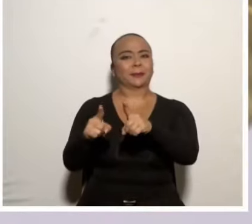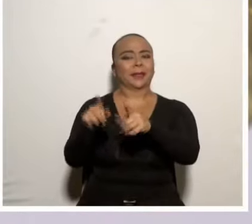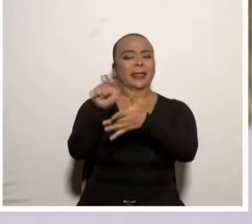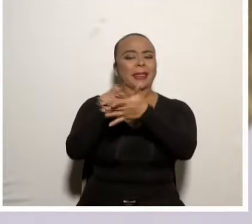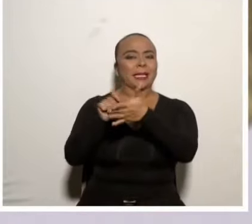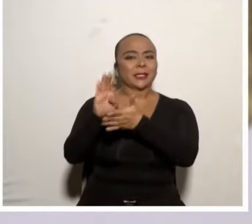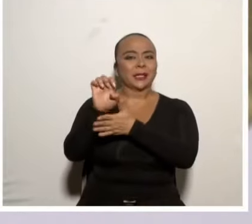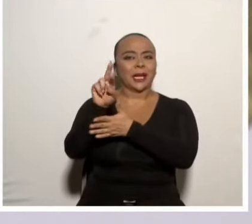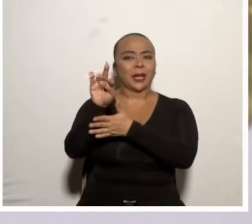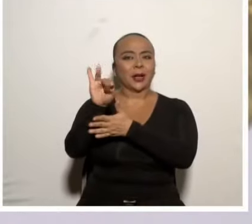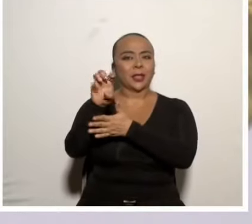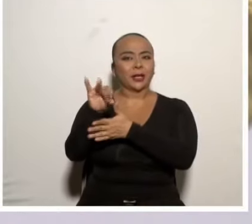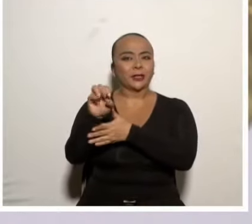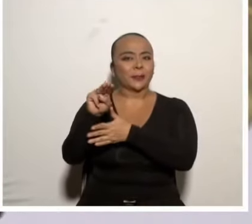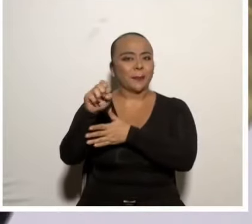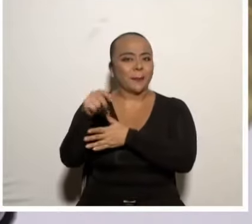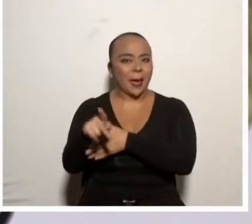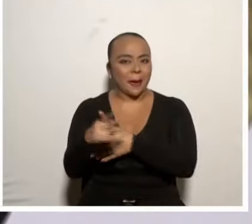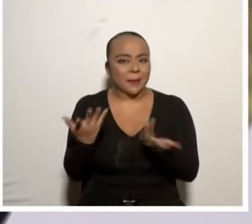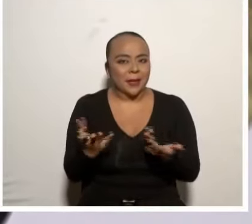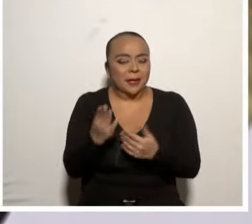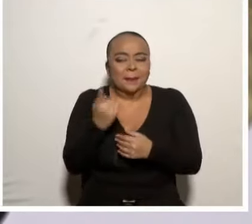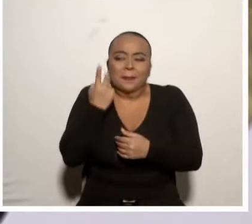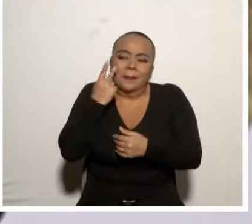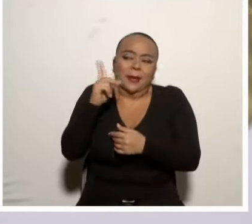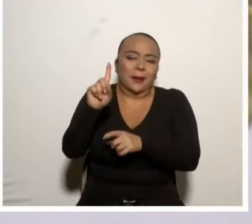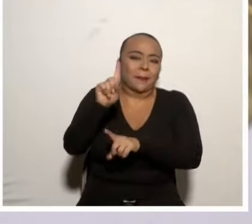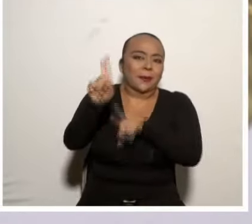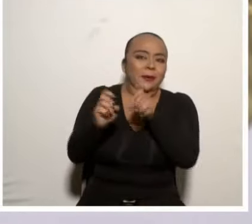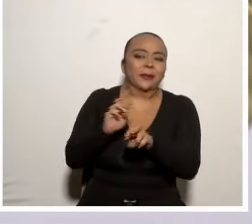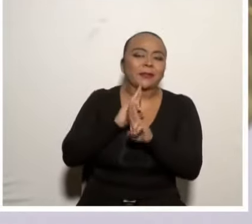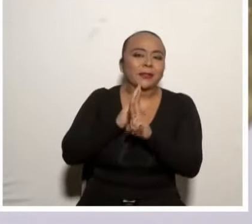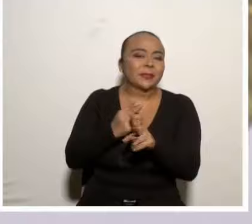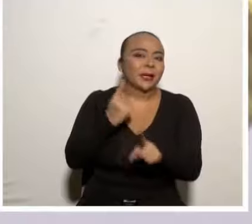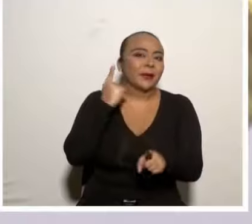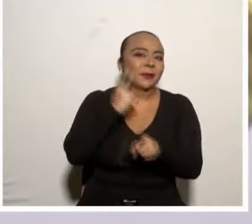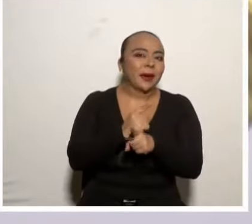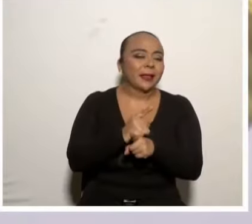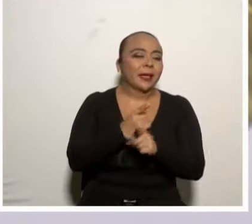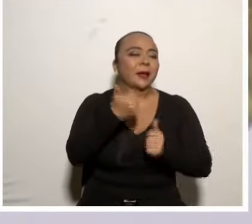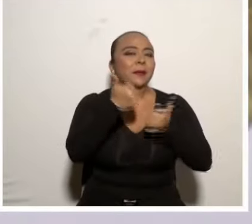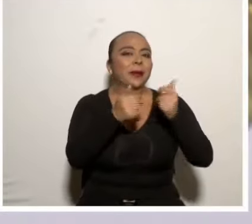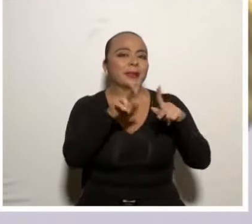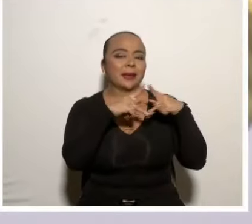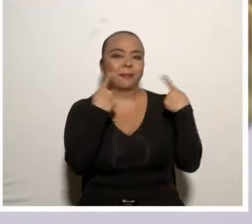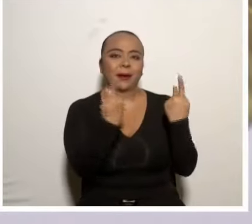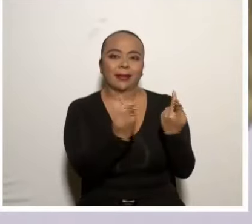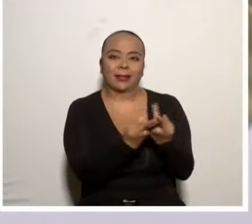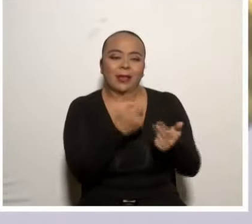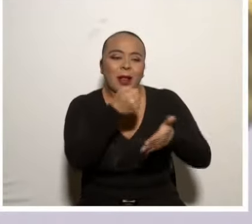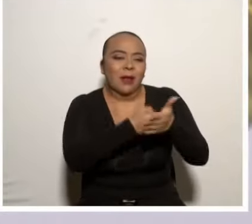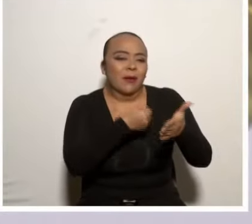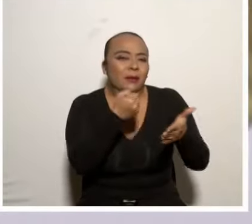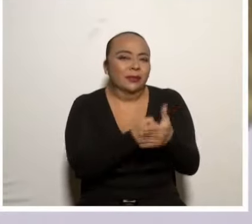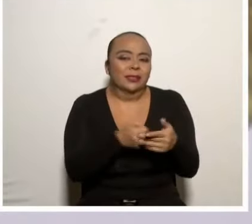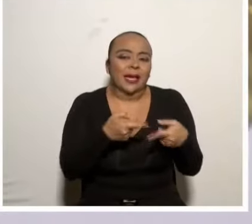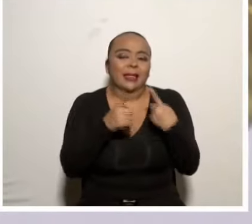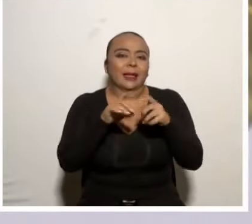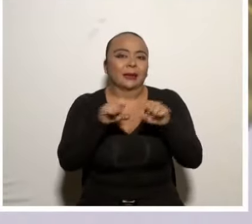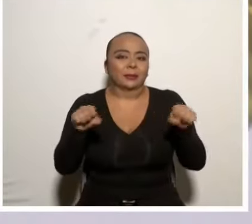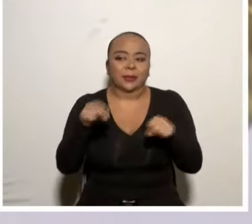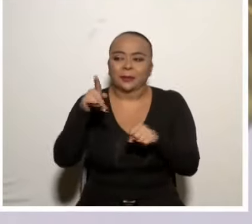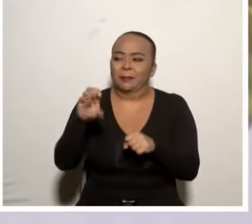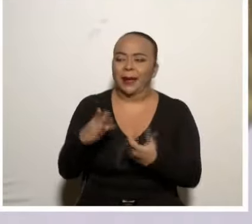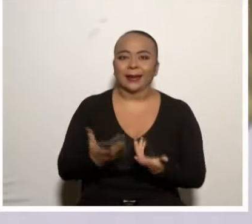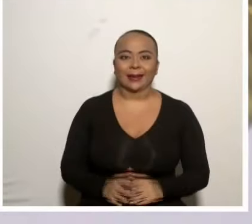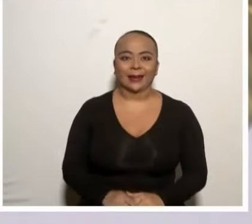textos eróticos del MEP, cuando uno ve que en una pregunta la respuesta correcta de cuál es el partido de la lucha anti la corrupción es